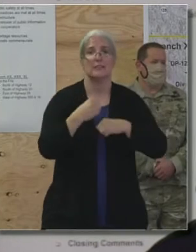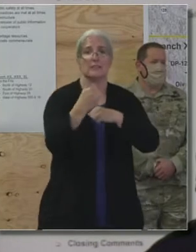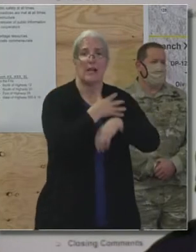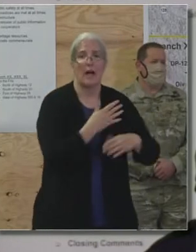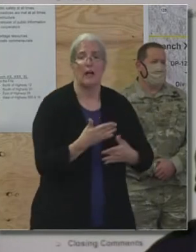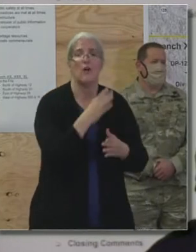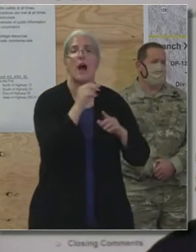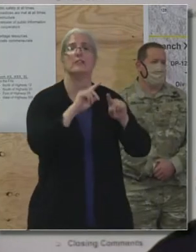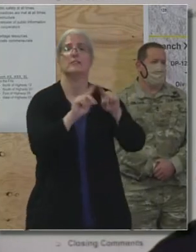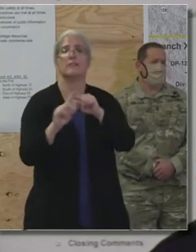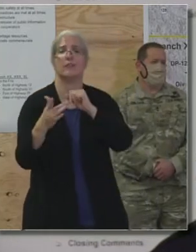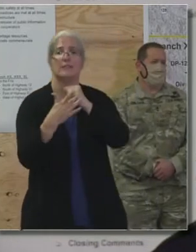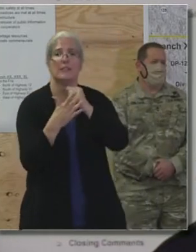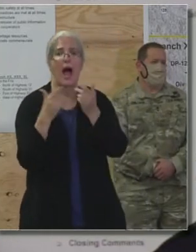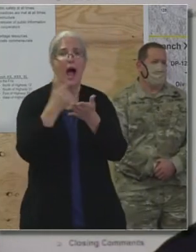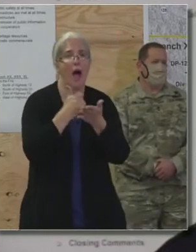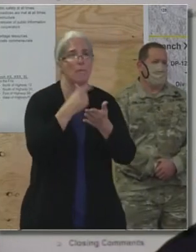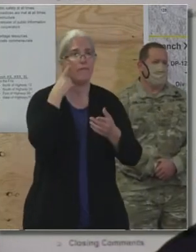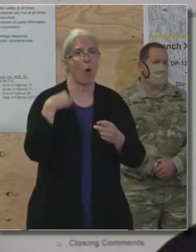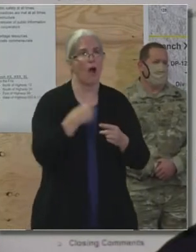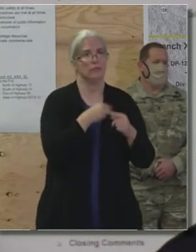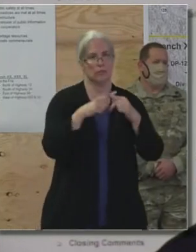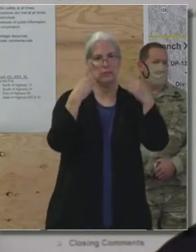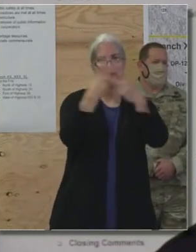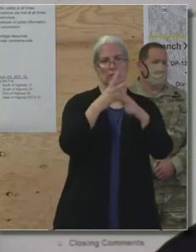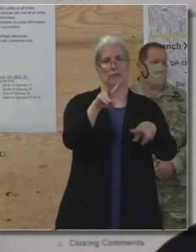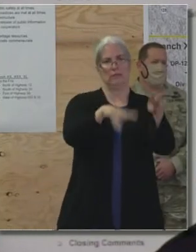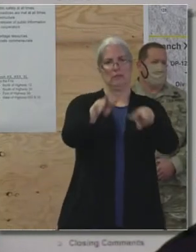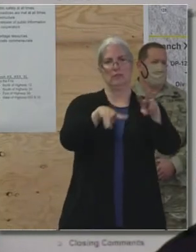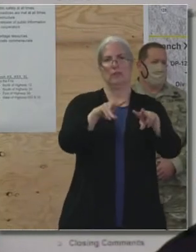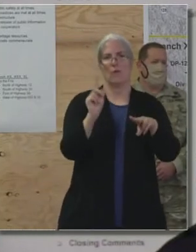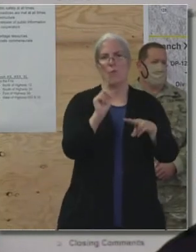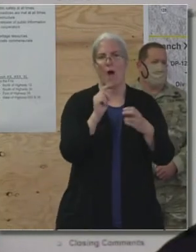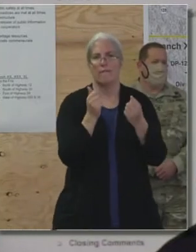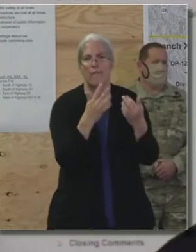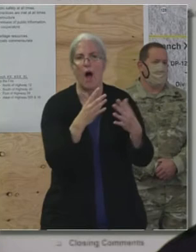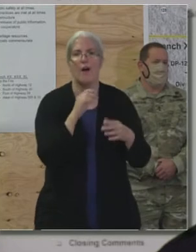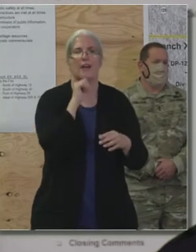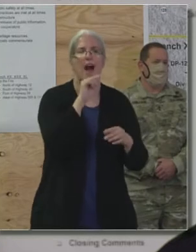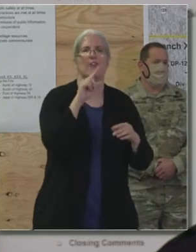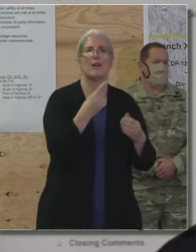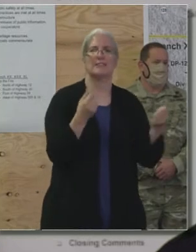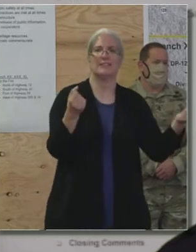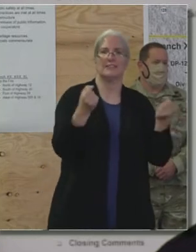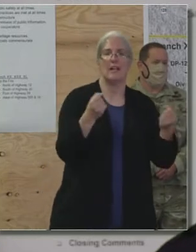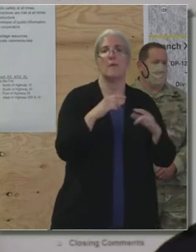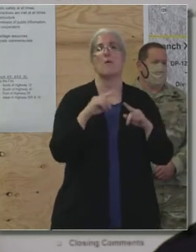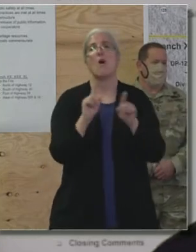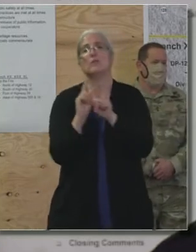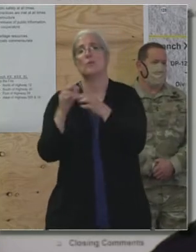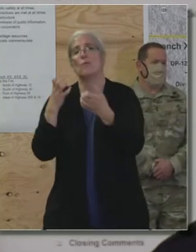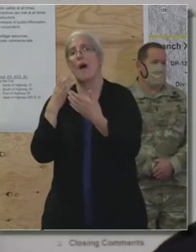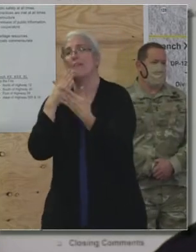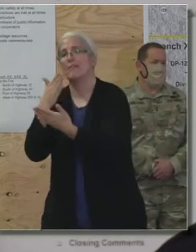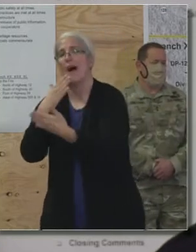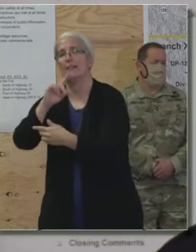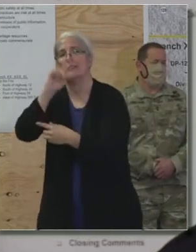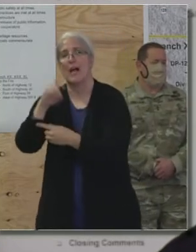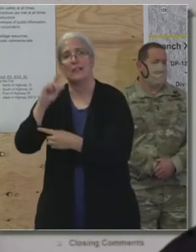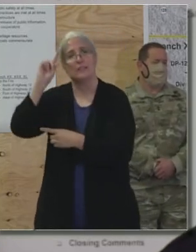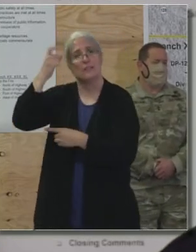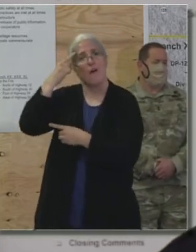técnica que nos proporcionaron el respecto a analítica no sólo los camiones de bomberos gracias a gran hora de texas por su